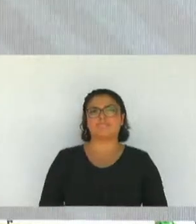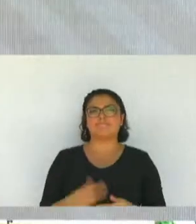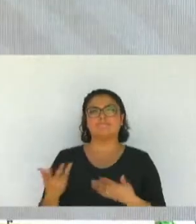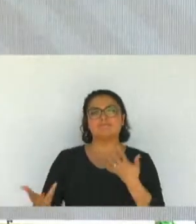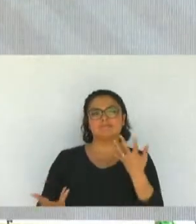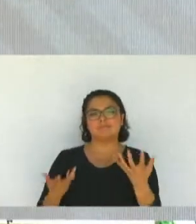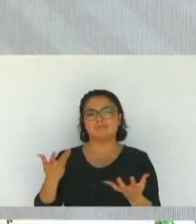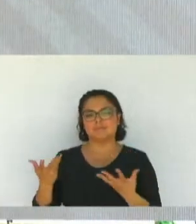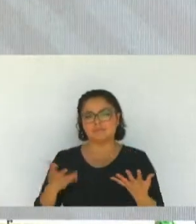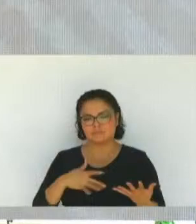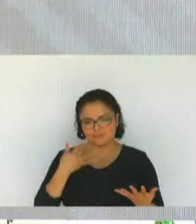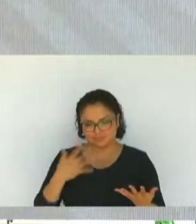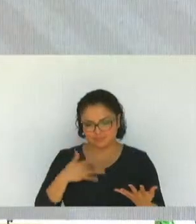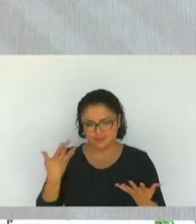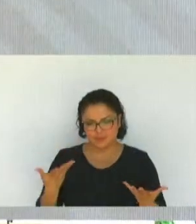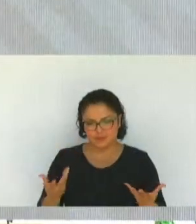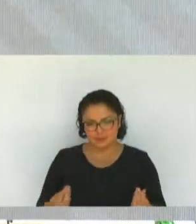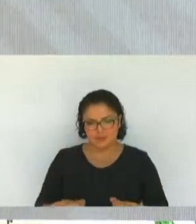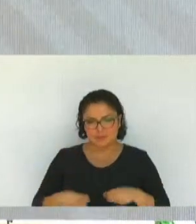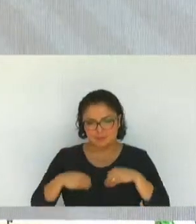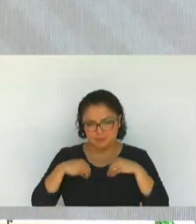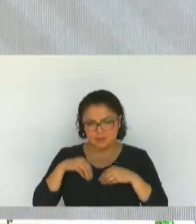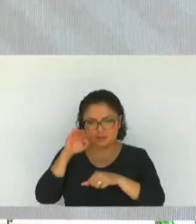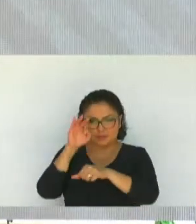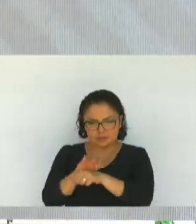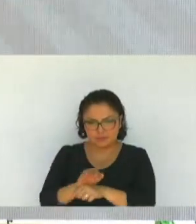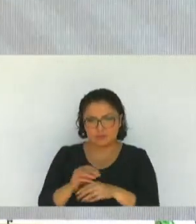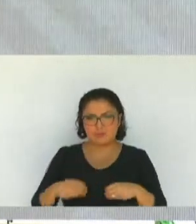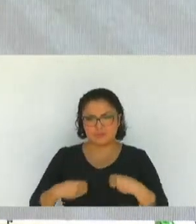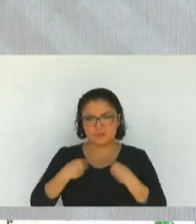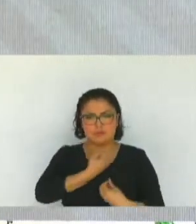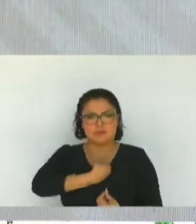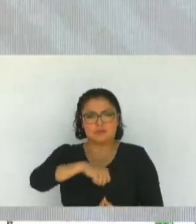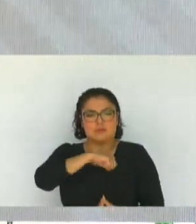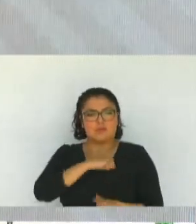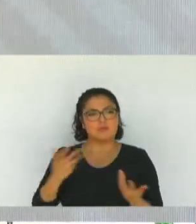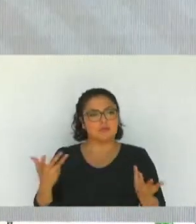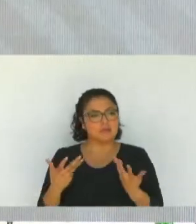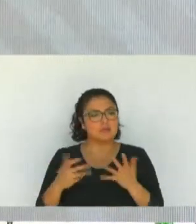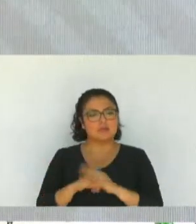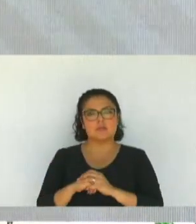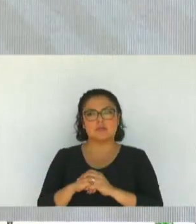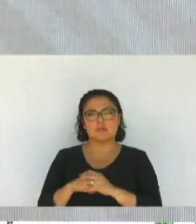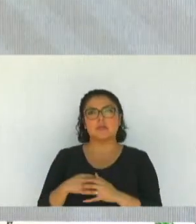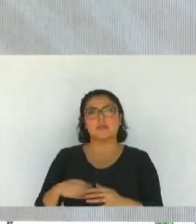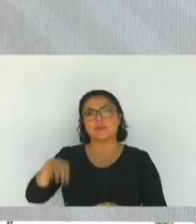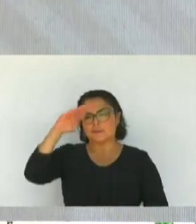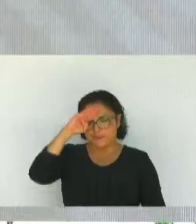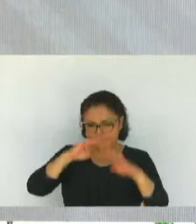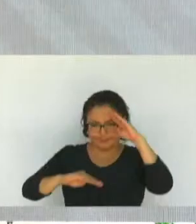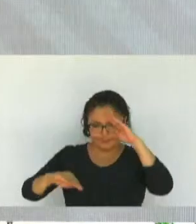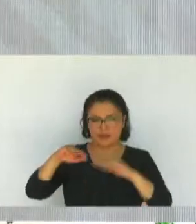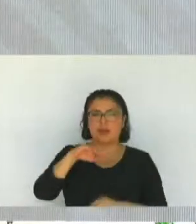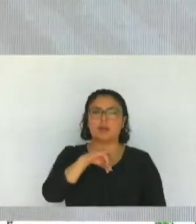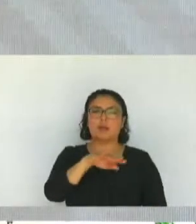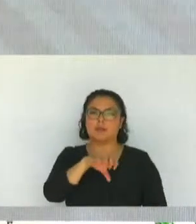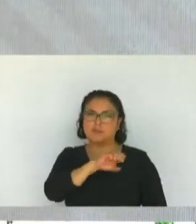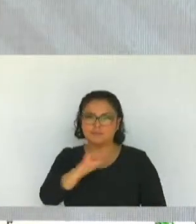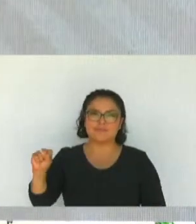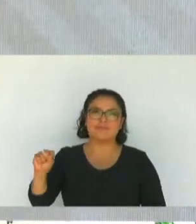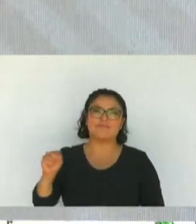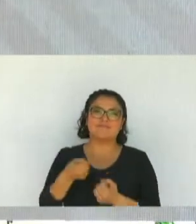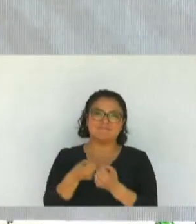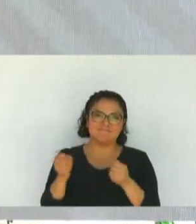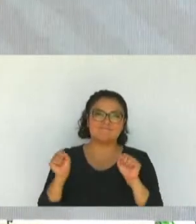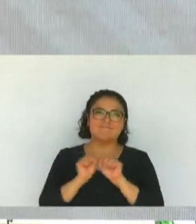justamente el equilibrio que teníamos que alcanzar. Y ahí es donde entró el Instituto Mexicano del Seguro Social. Nos integramos